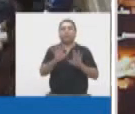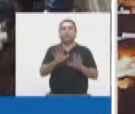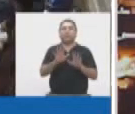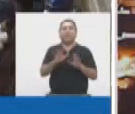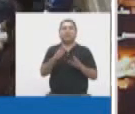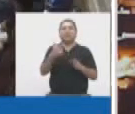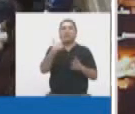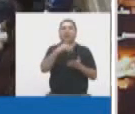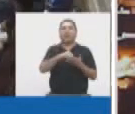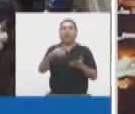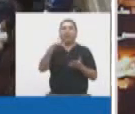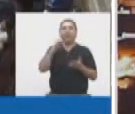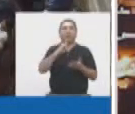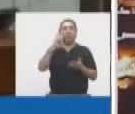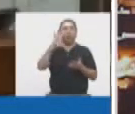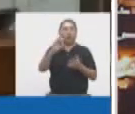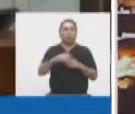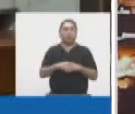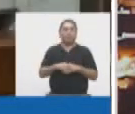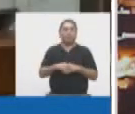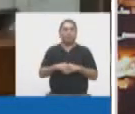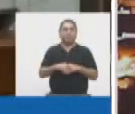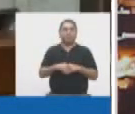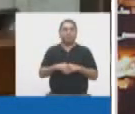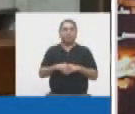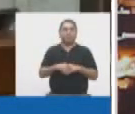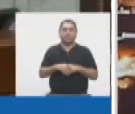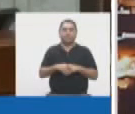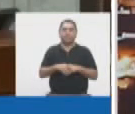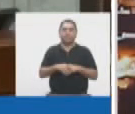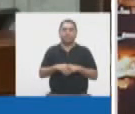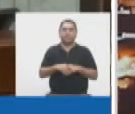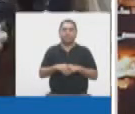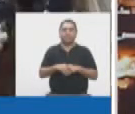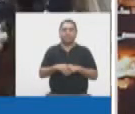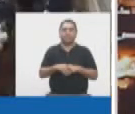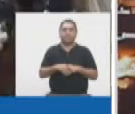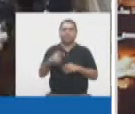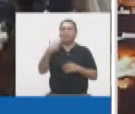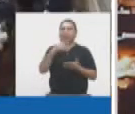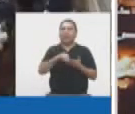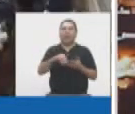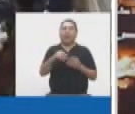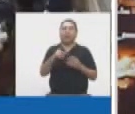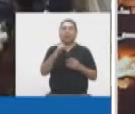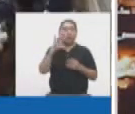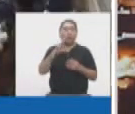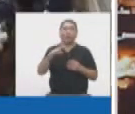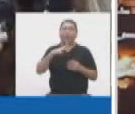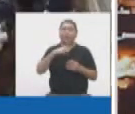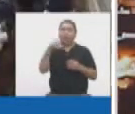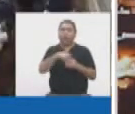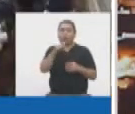el contralor de determinados aspectos que a lo mejor antes debían pasar por el congreso de la nación Y que ahora tal vez ya no